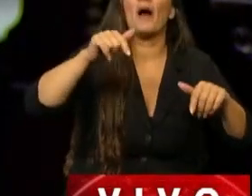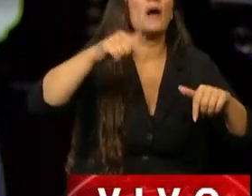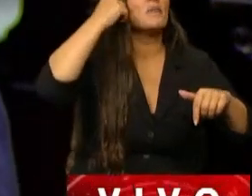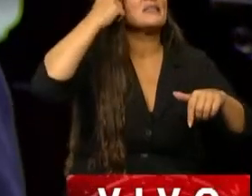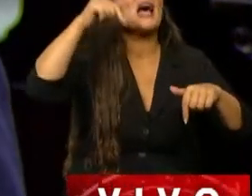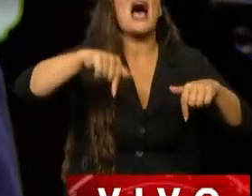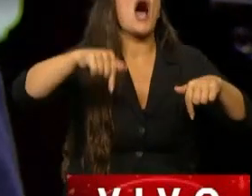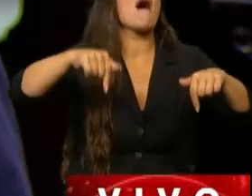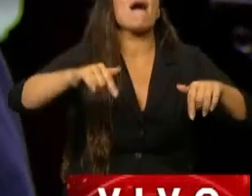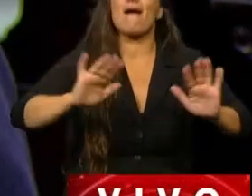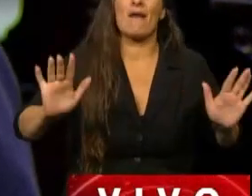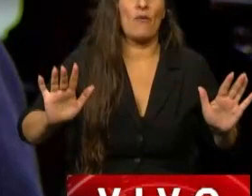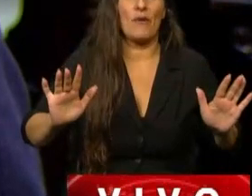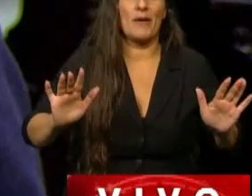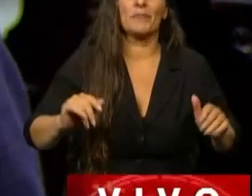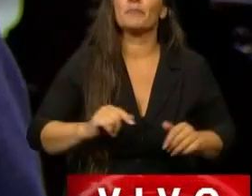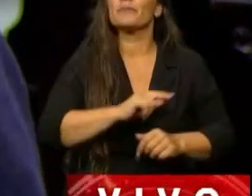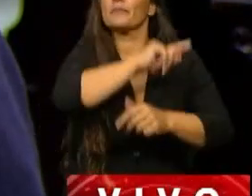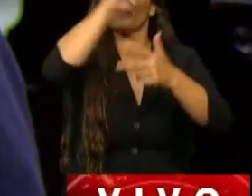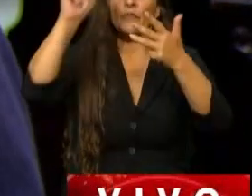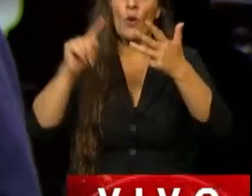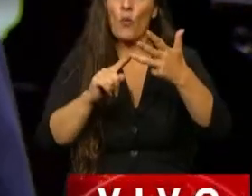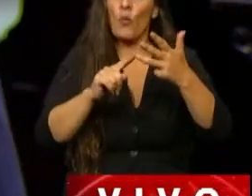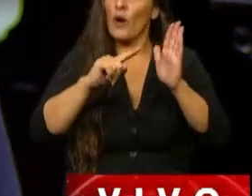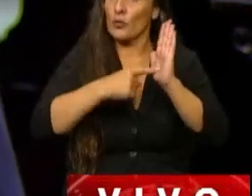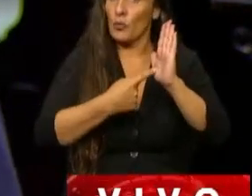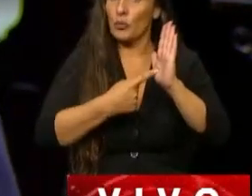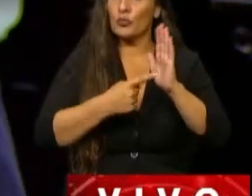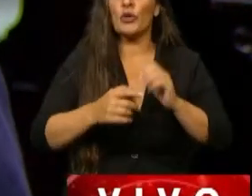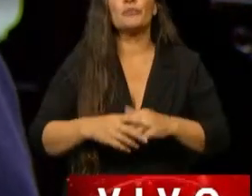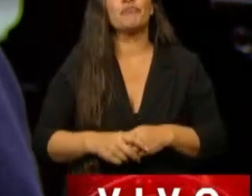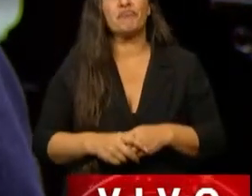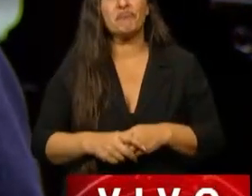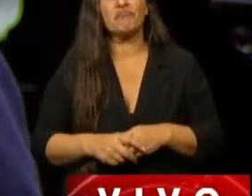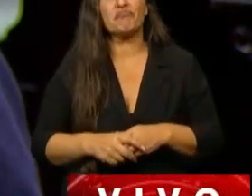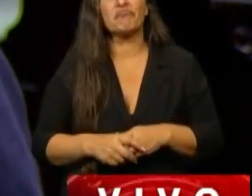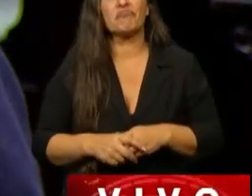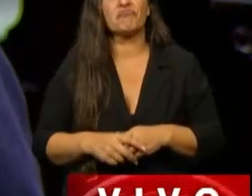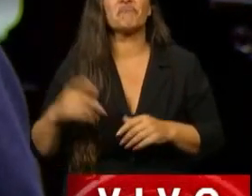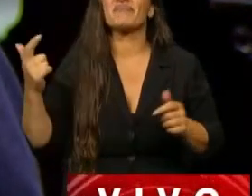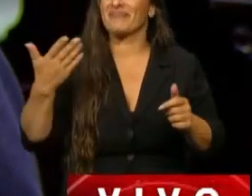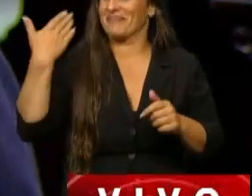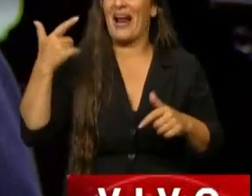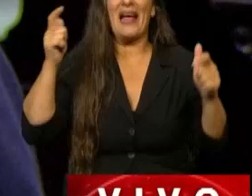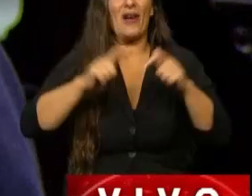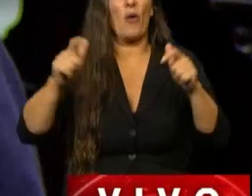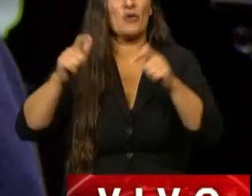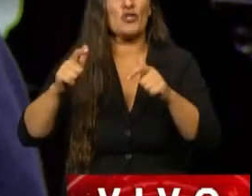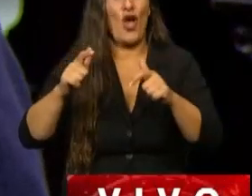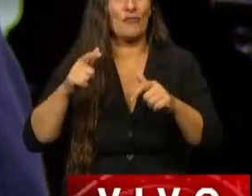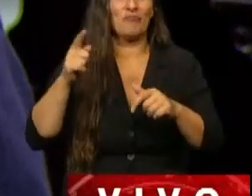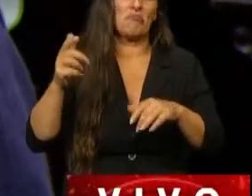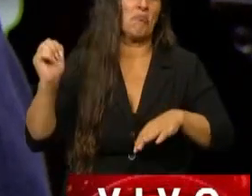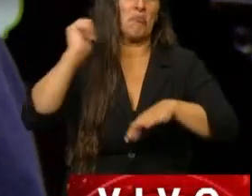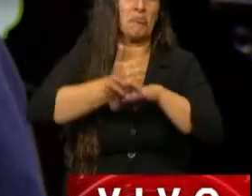última observación de tipo política, presidente. Vinieron actores sociales y políticos a las reuniones informativas